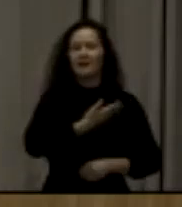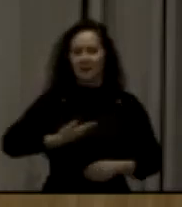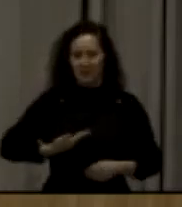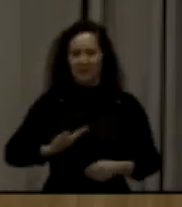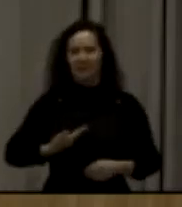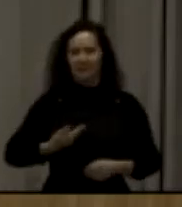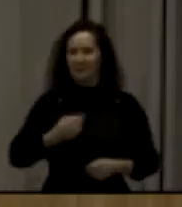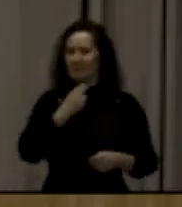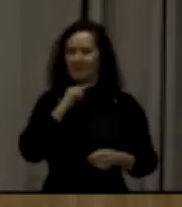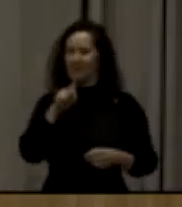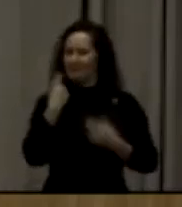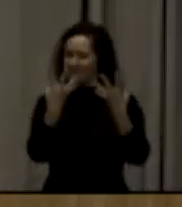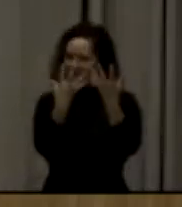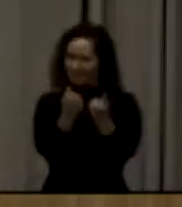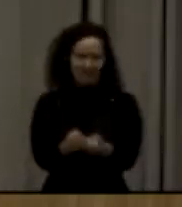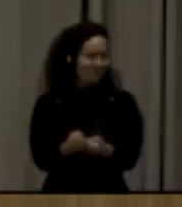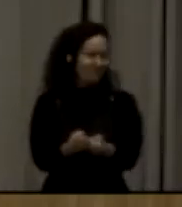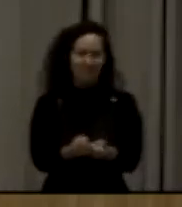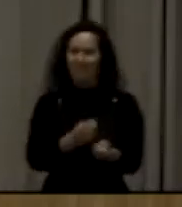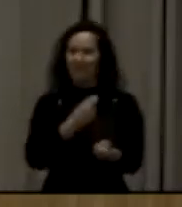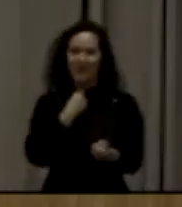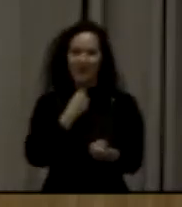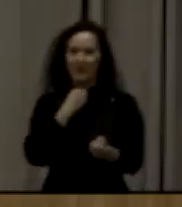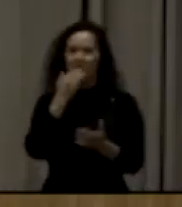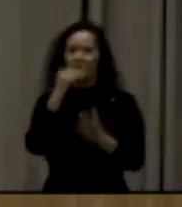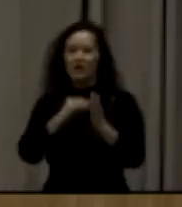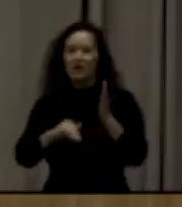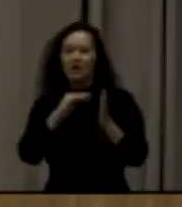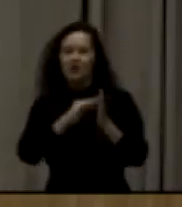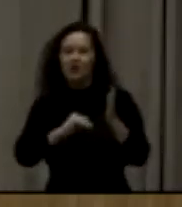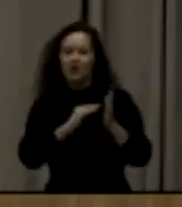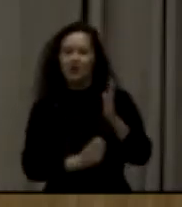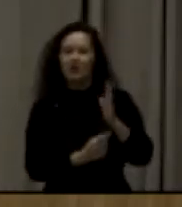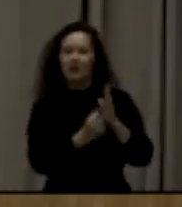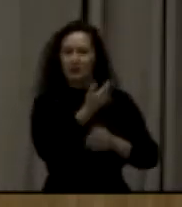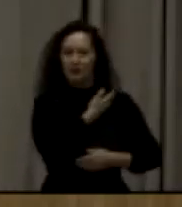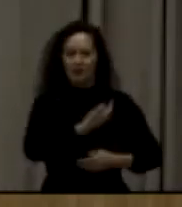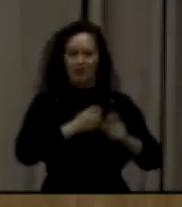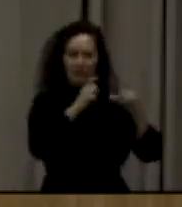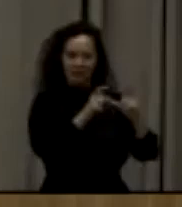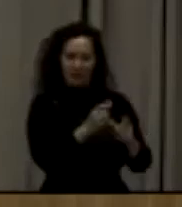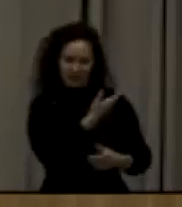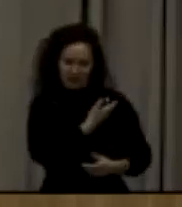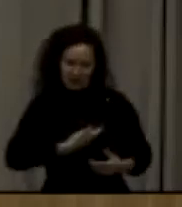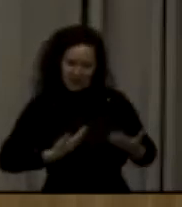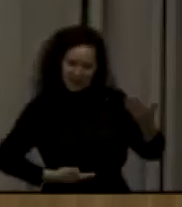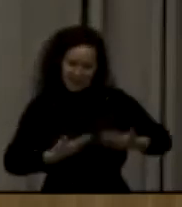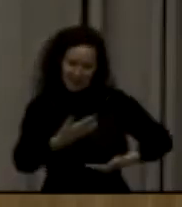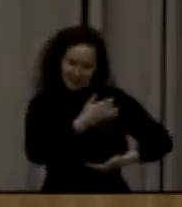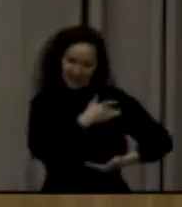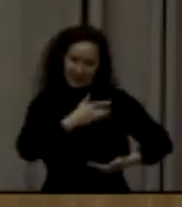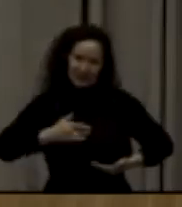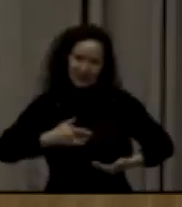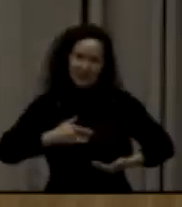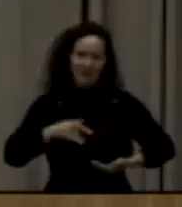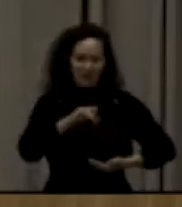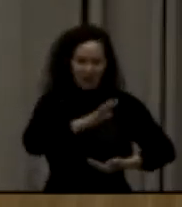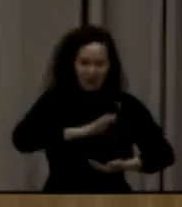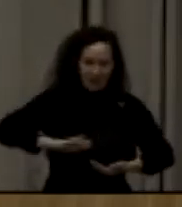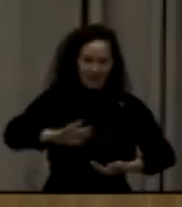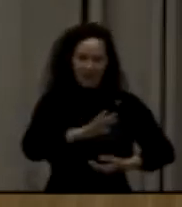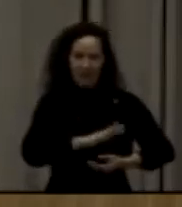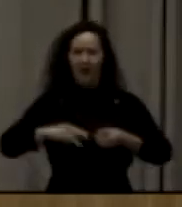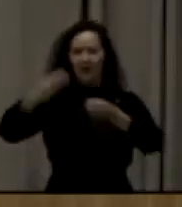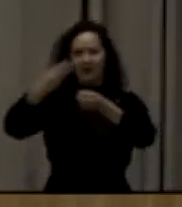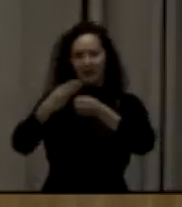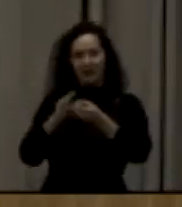permitir ir de financiando el sistema público porque ese es un espacio en servicios de salud en territorios que va a ocupar